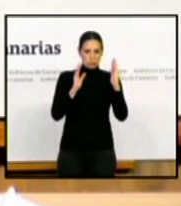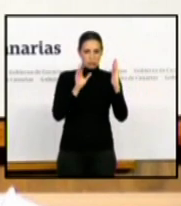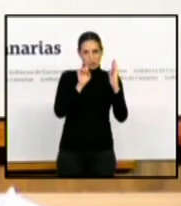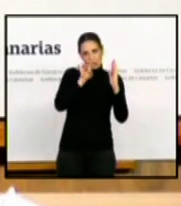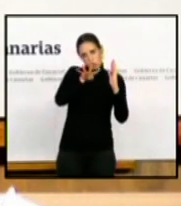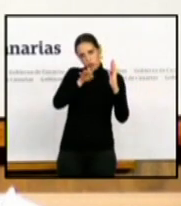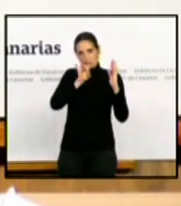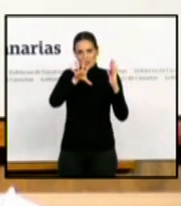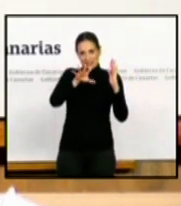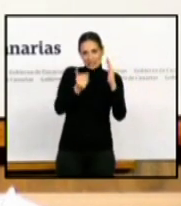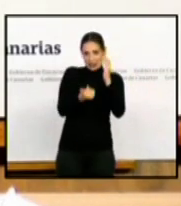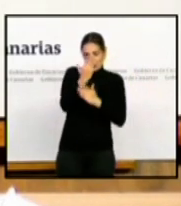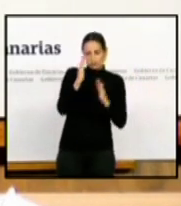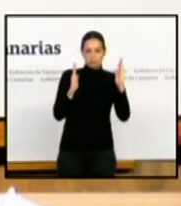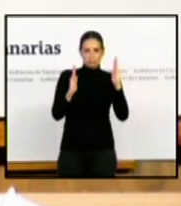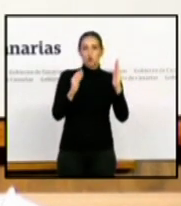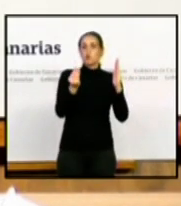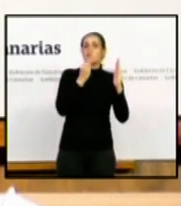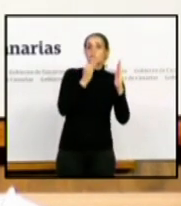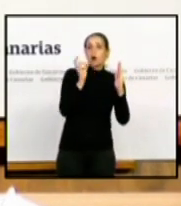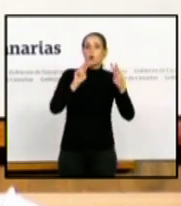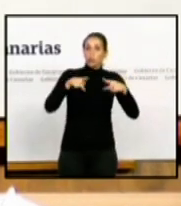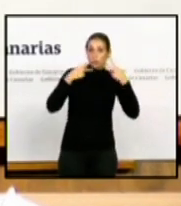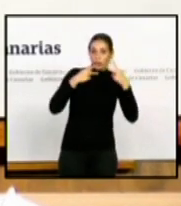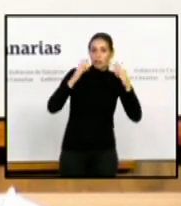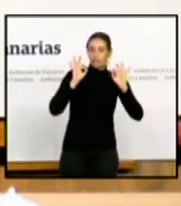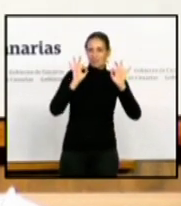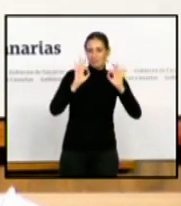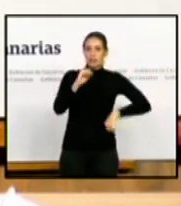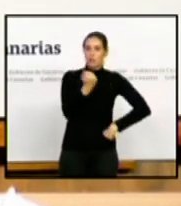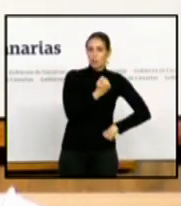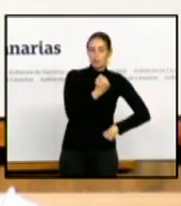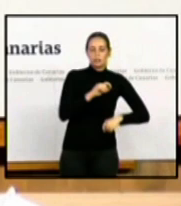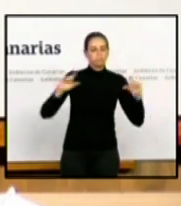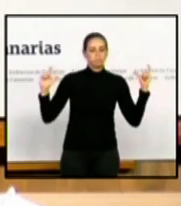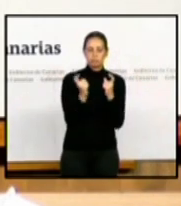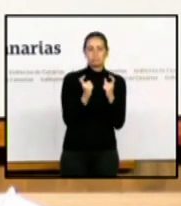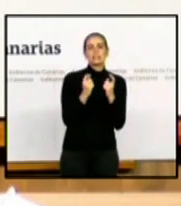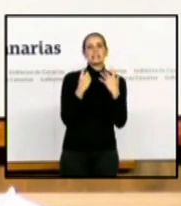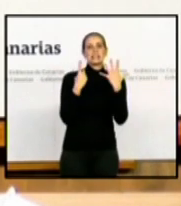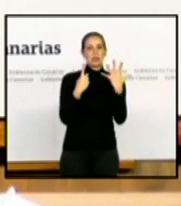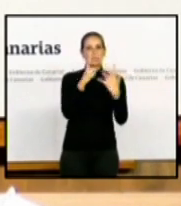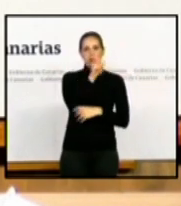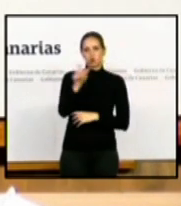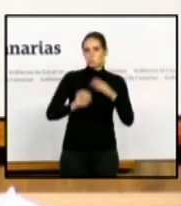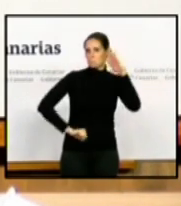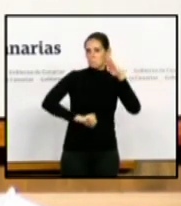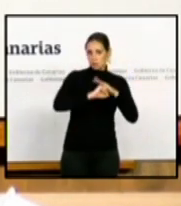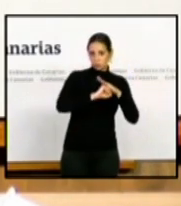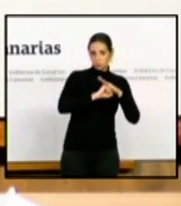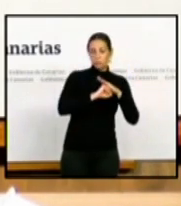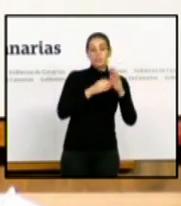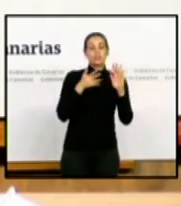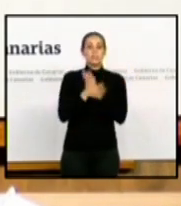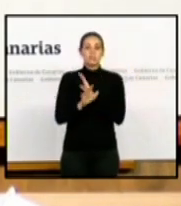y las cenas navideñas se reducen en la isla de Tenerife a 6 personas y un máximo de 2